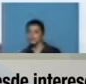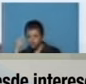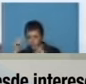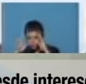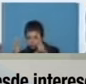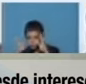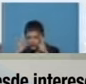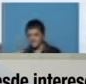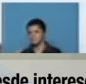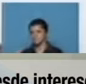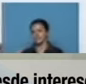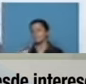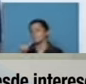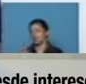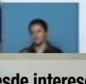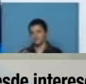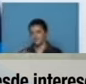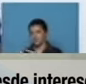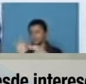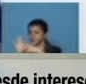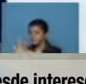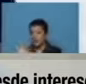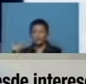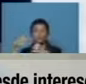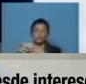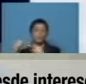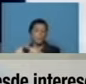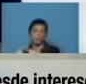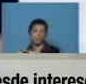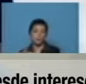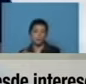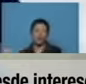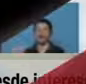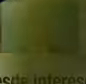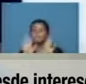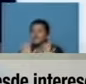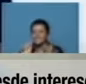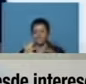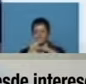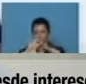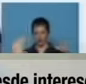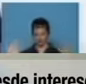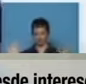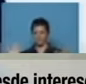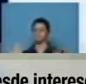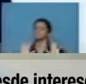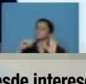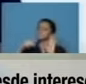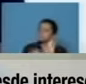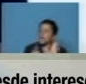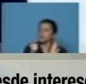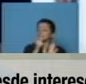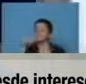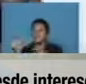inclinación clara política hacia otro partido político opositor del gobierno. El problema es cuando